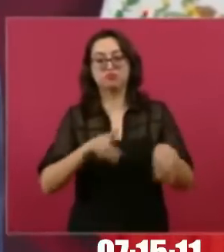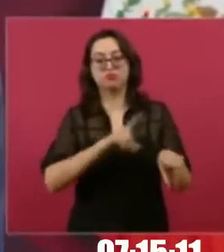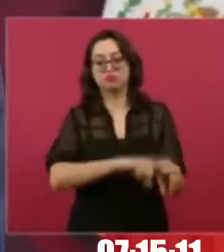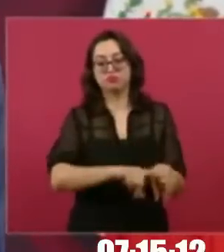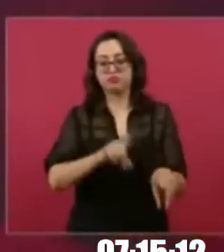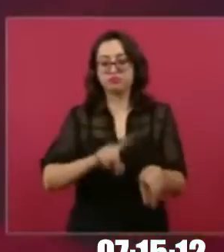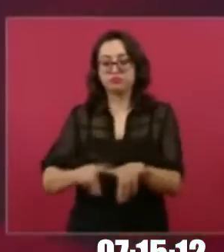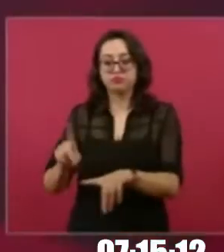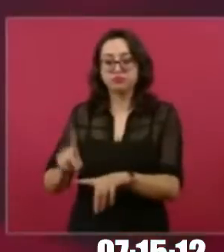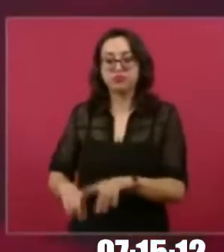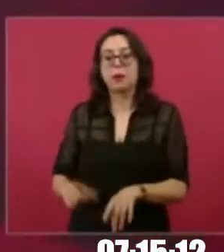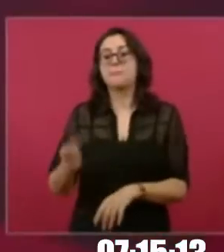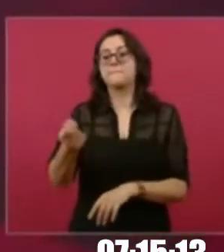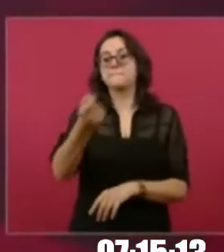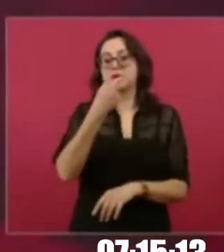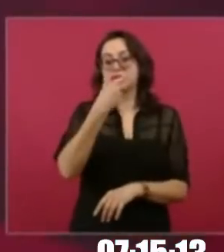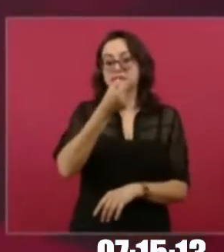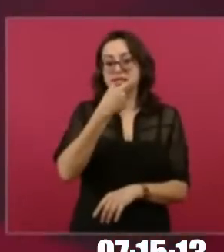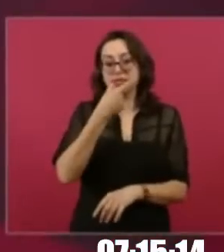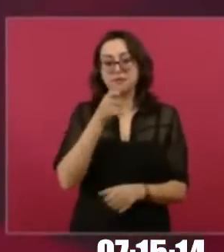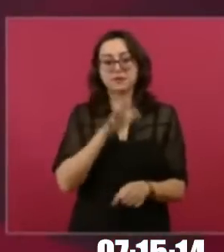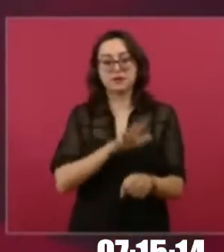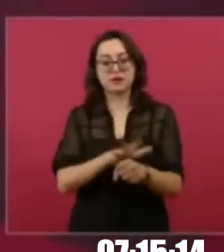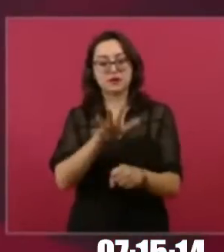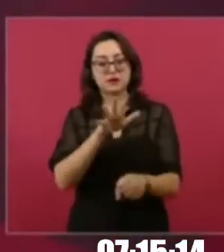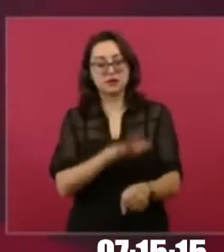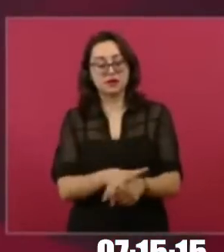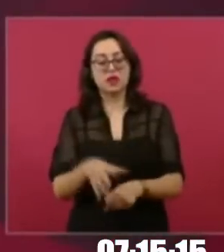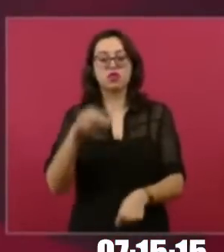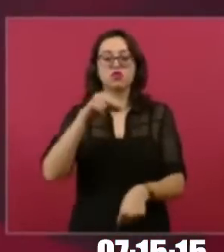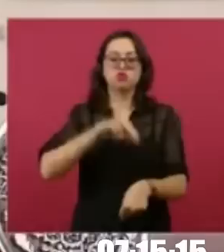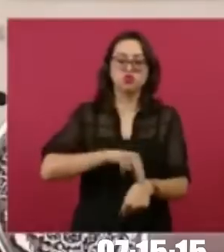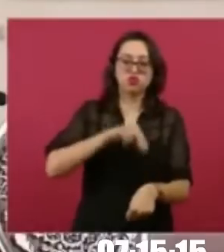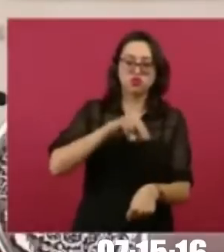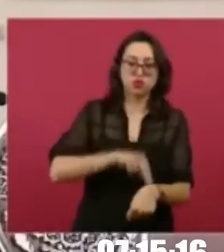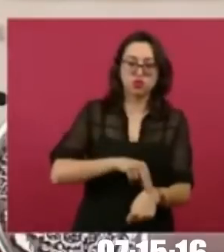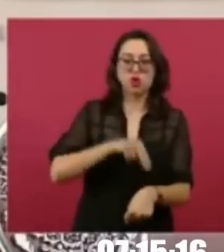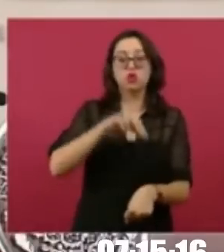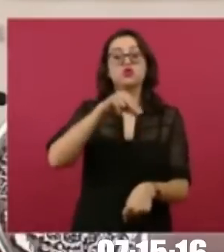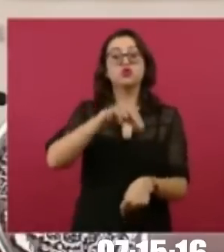abasto de medicamentos médicos especialistas